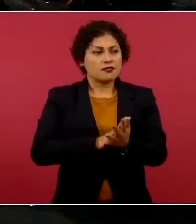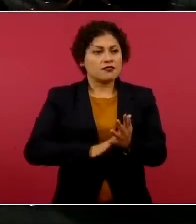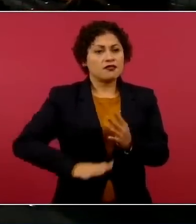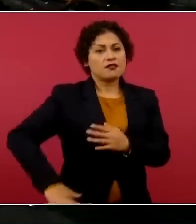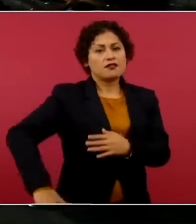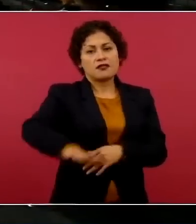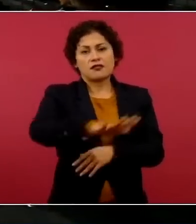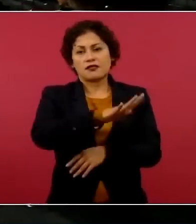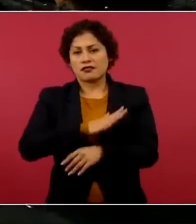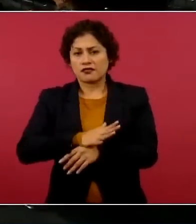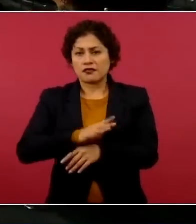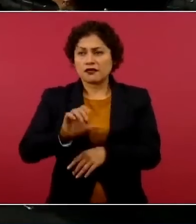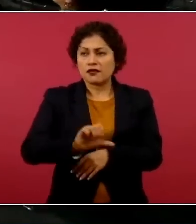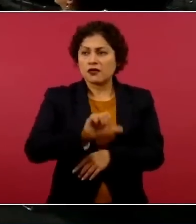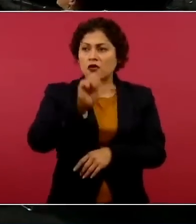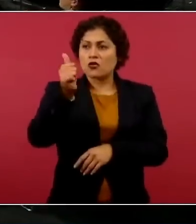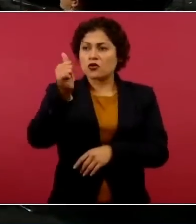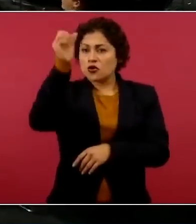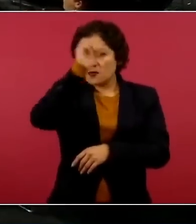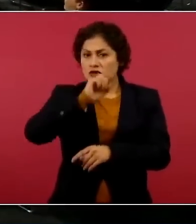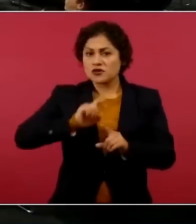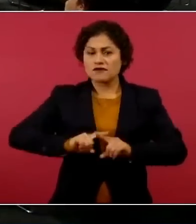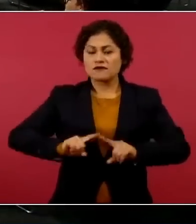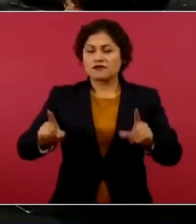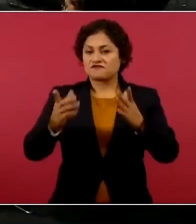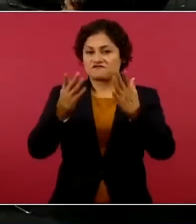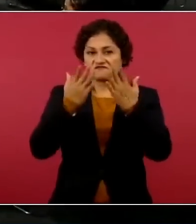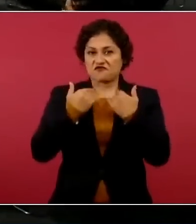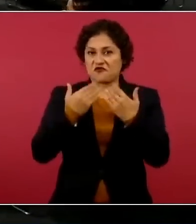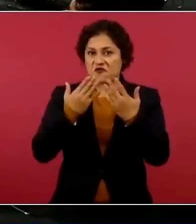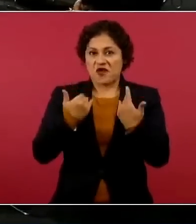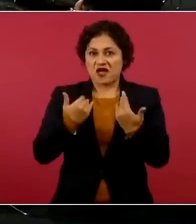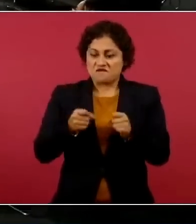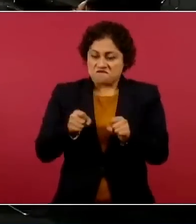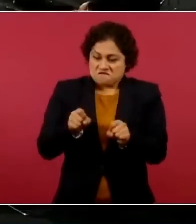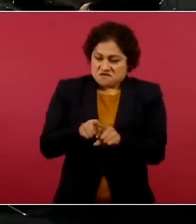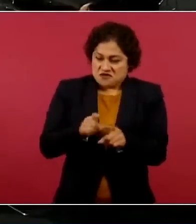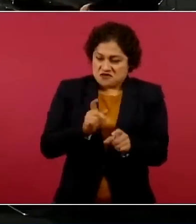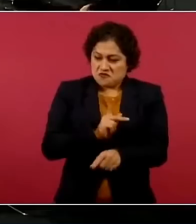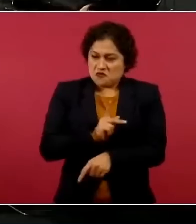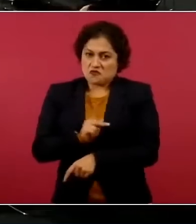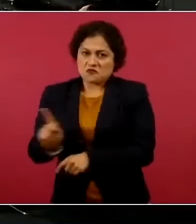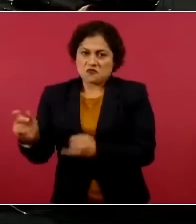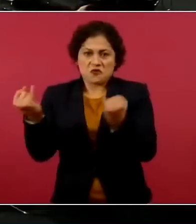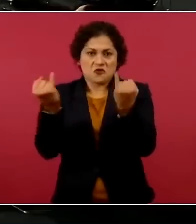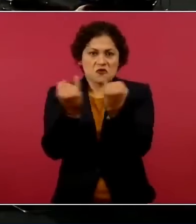una opción distinta en el manejo de la economía en el país.